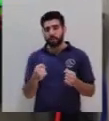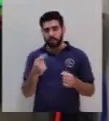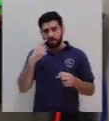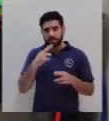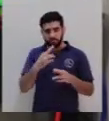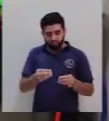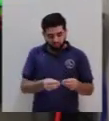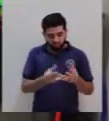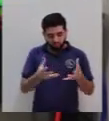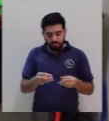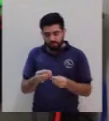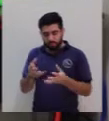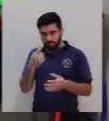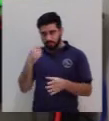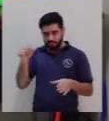Bastante.